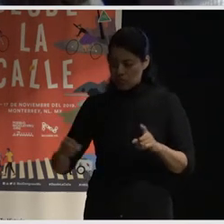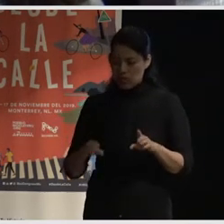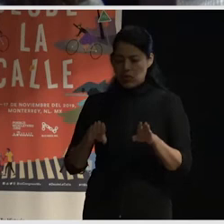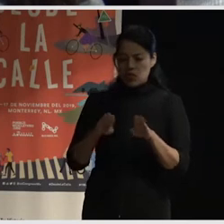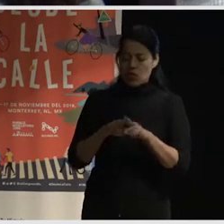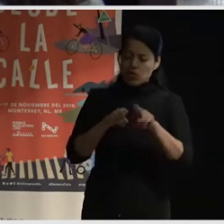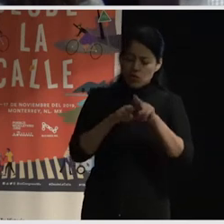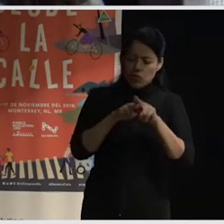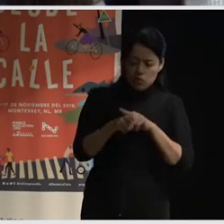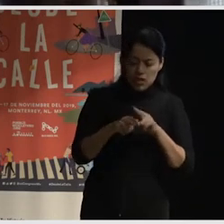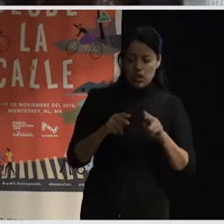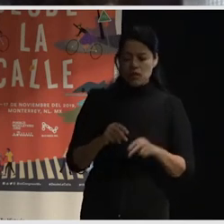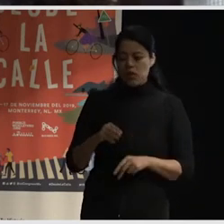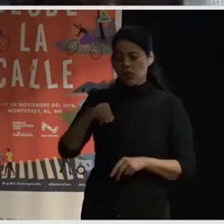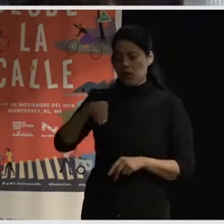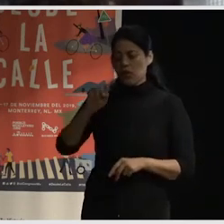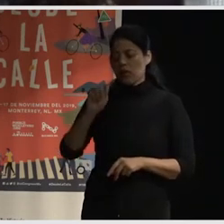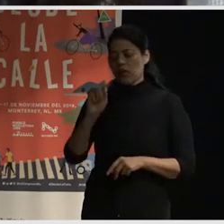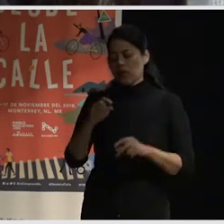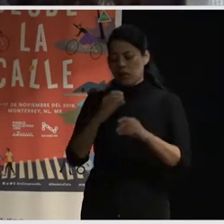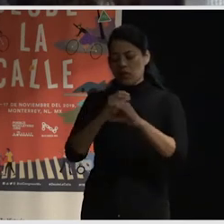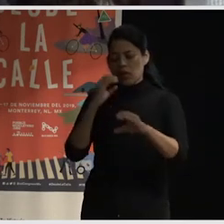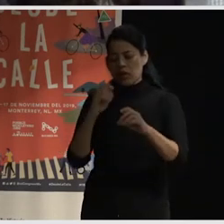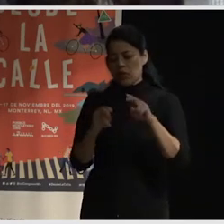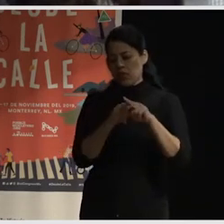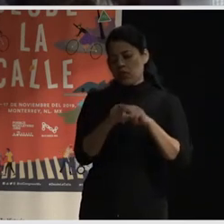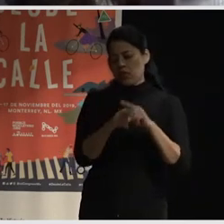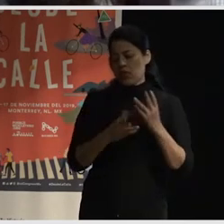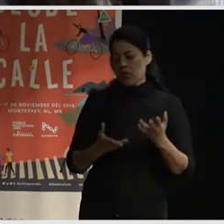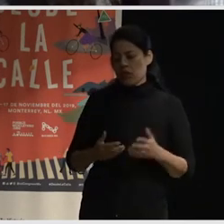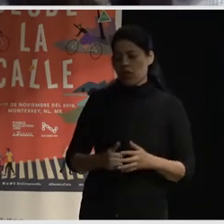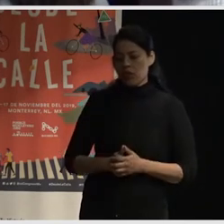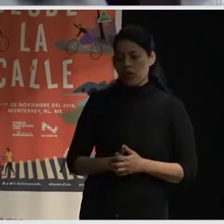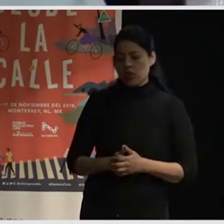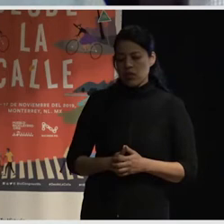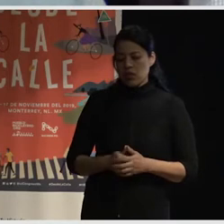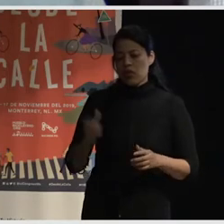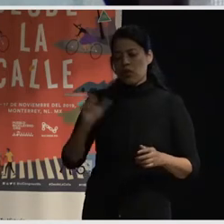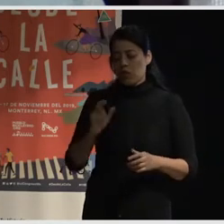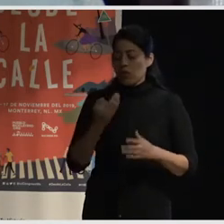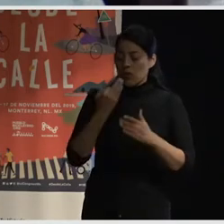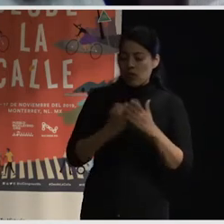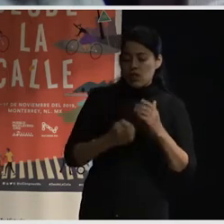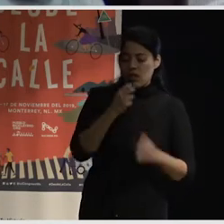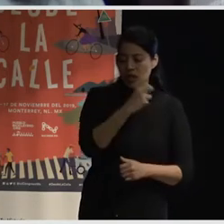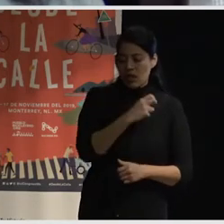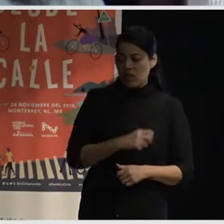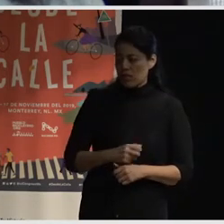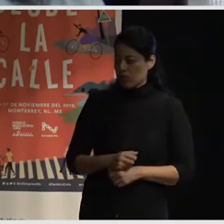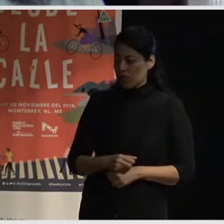metro metrobús un trolebús etcétera a uno sin ese tipo de parámetros entonces